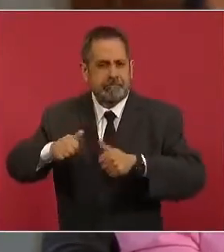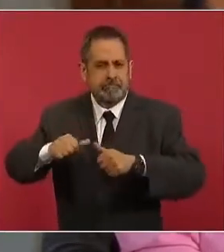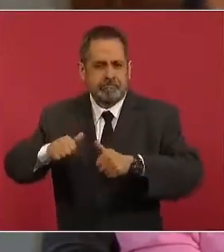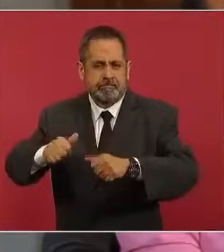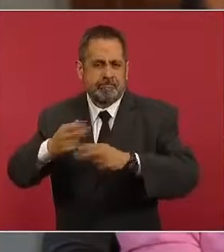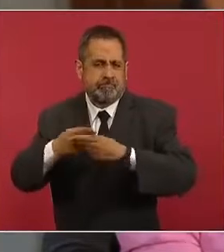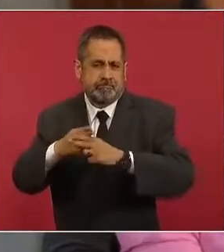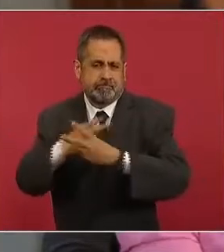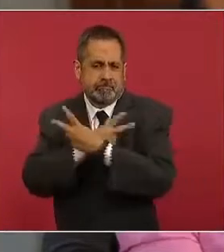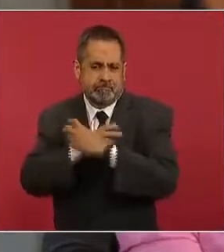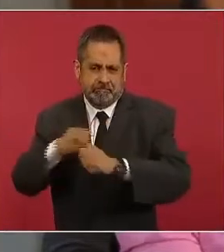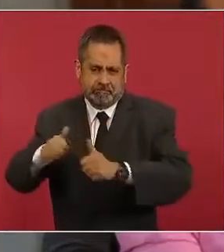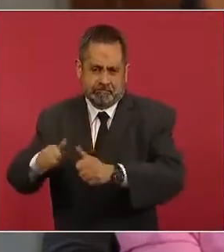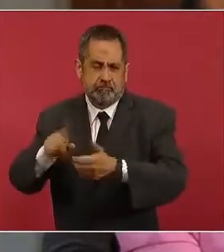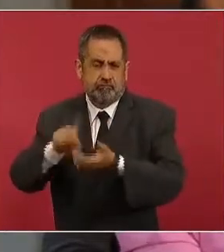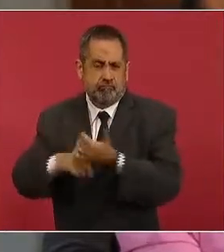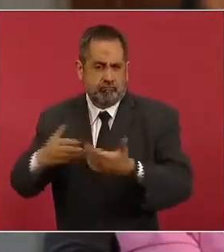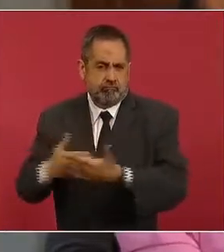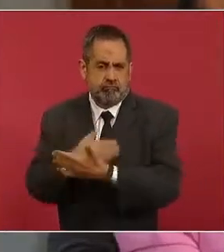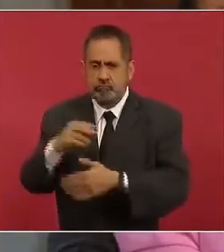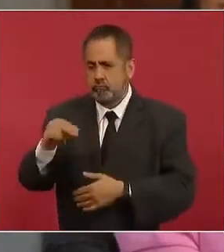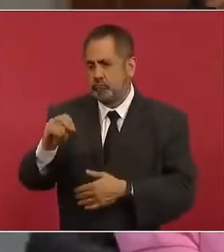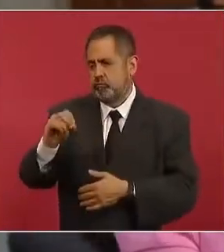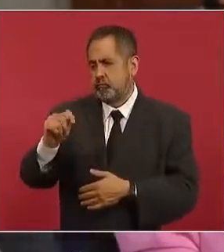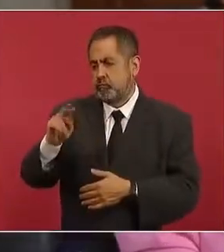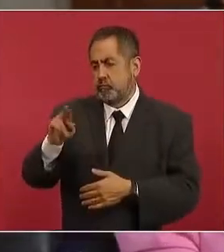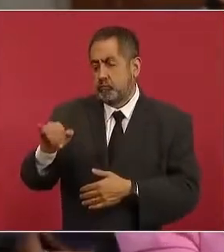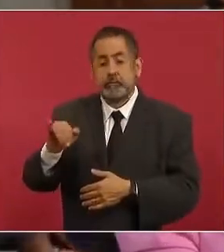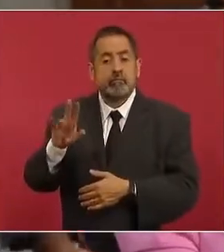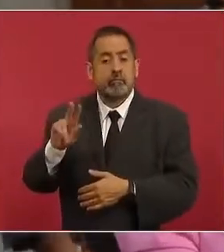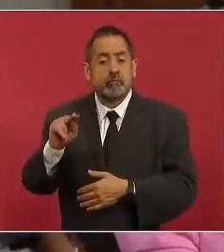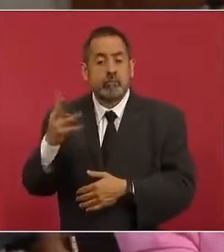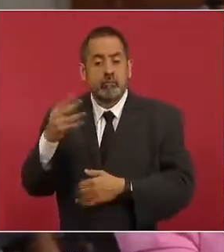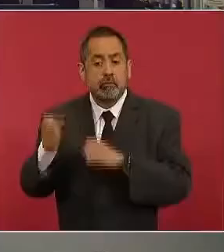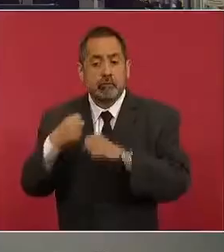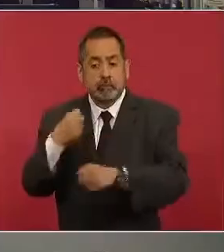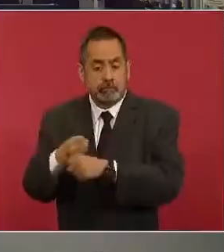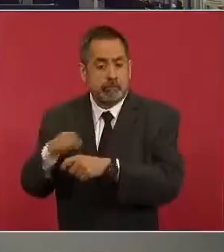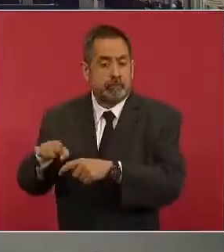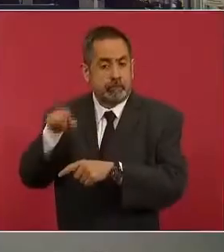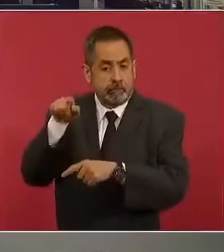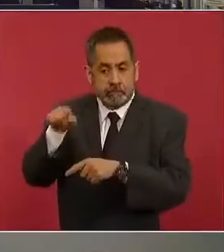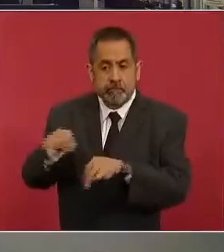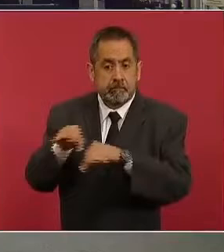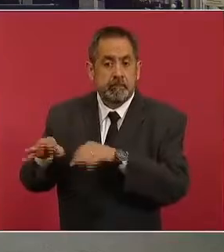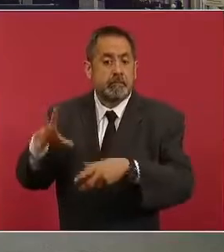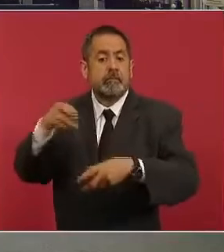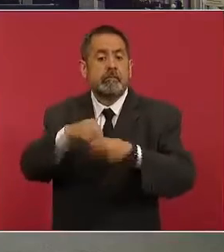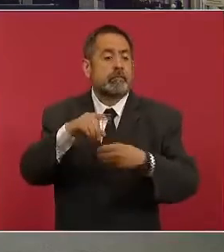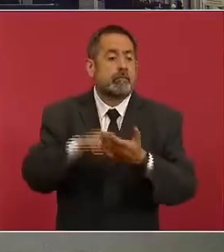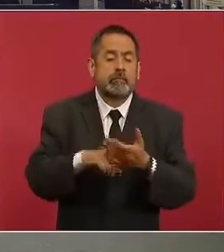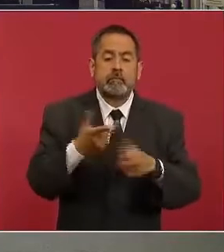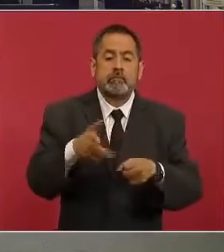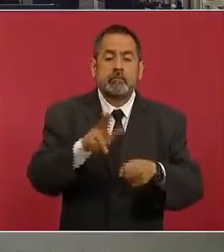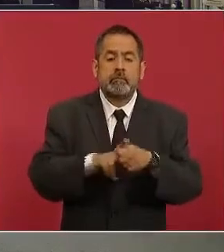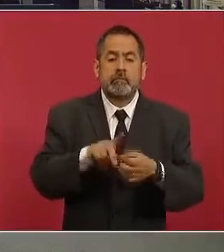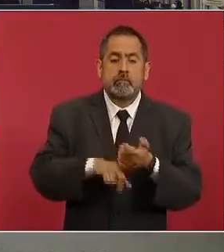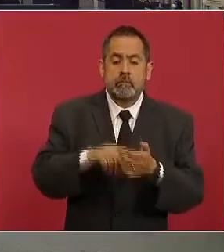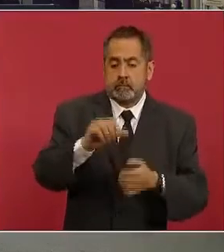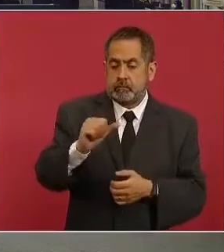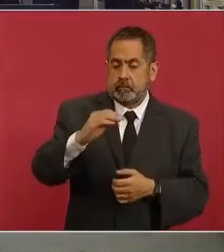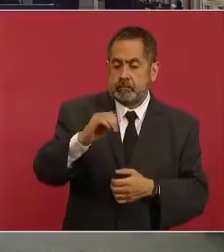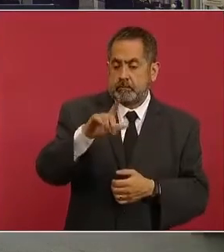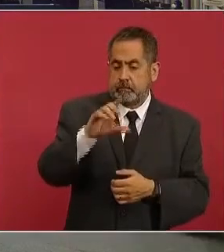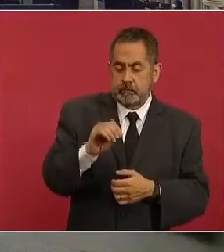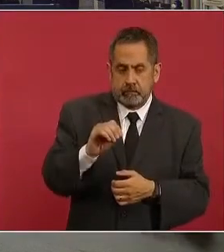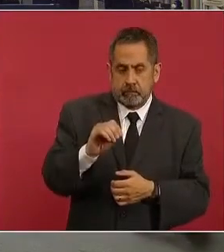médico tradicional otomí ñañú, de 84 años de edad, quien labora en la Clínica de Salud de